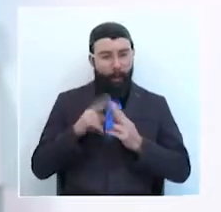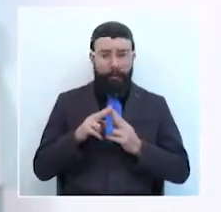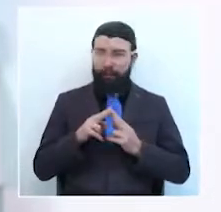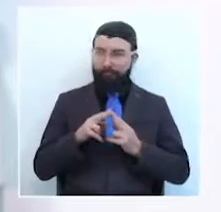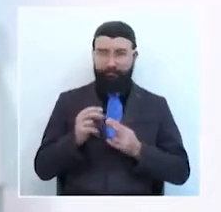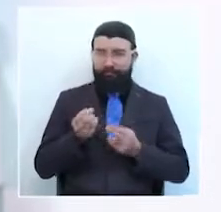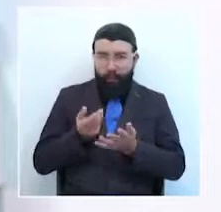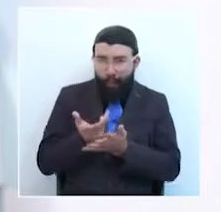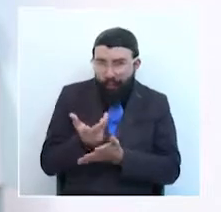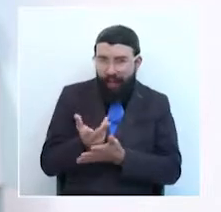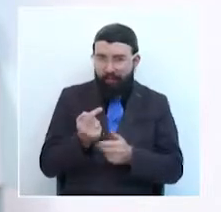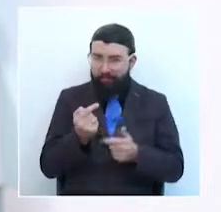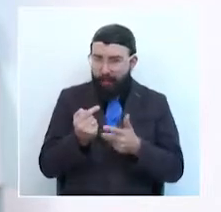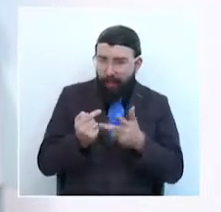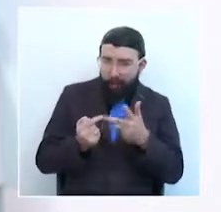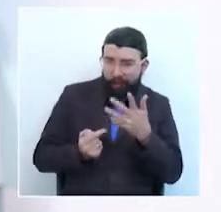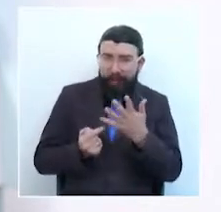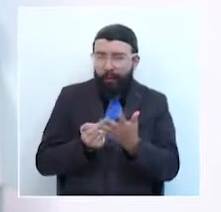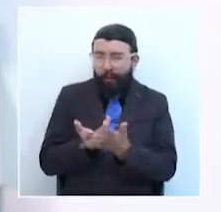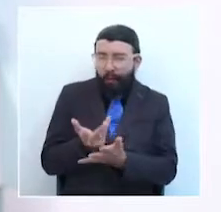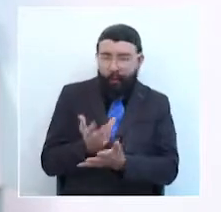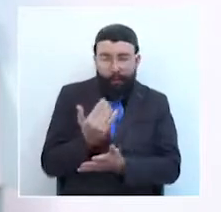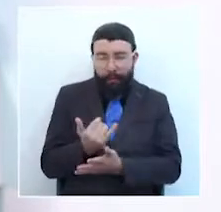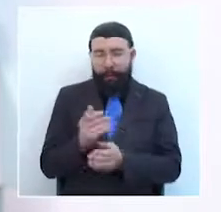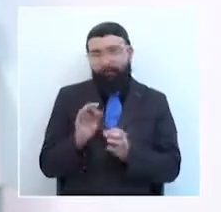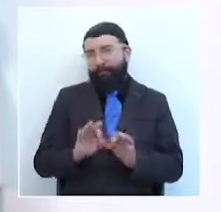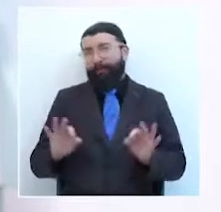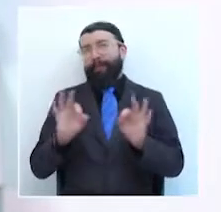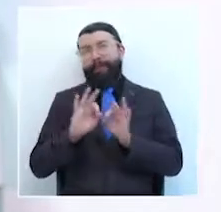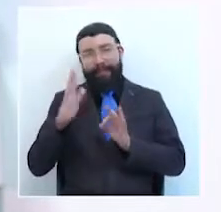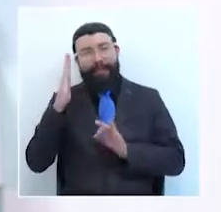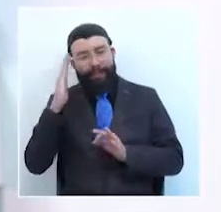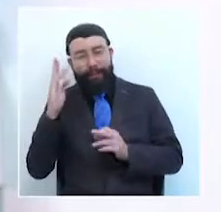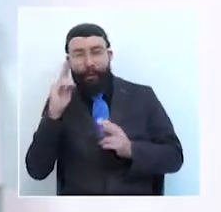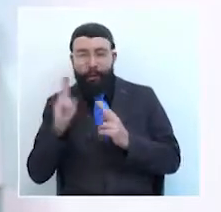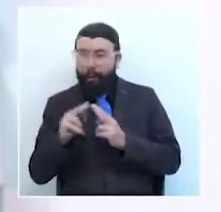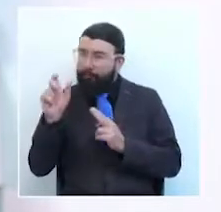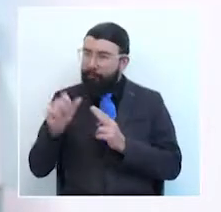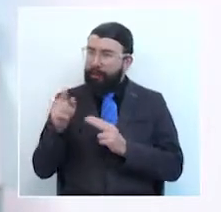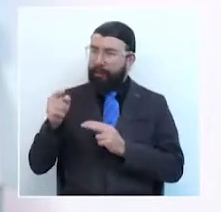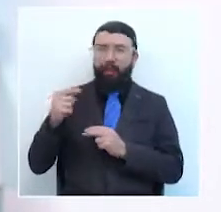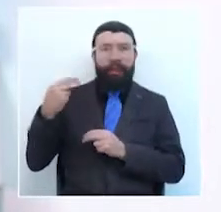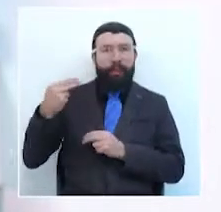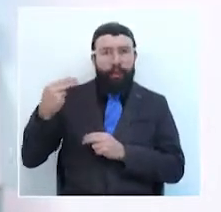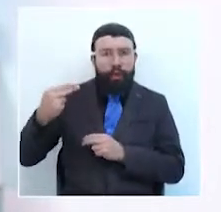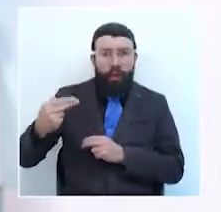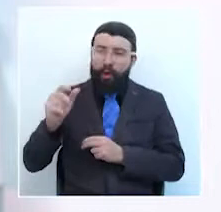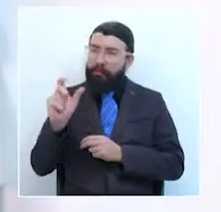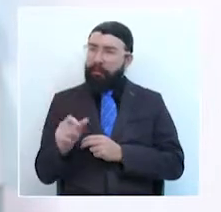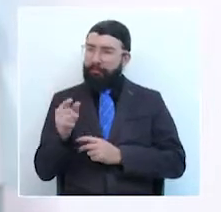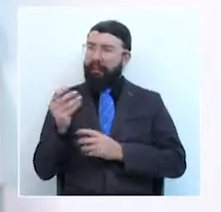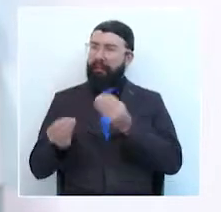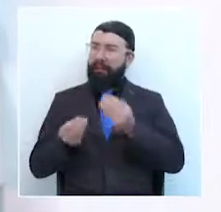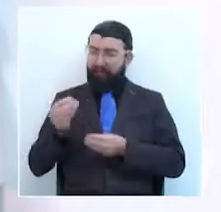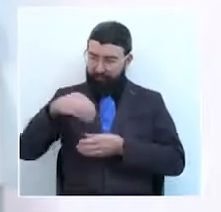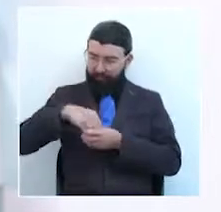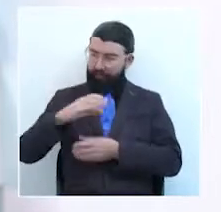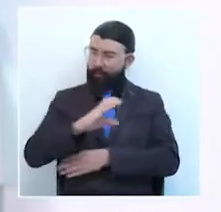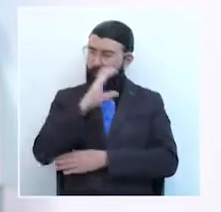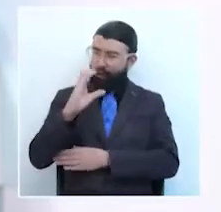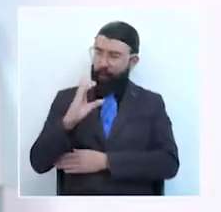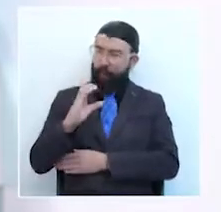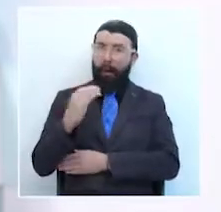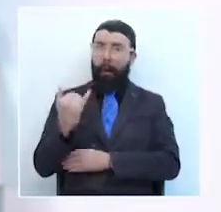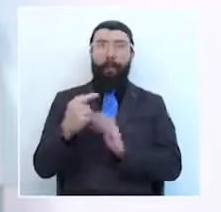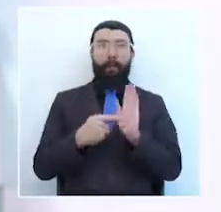truquitos y sobre todo la historia fascinante del doctor orden de que rojas con todo lo que hace en colombia que